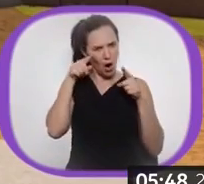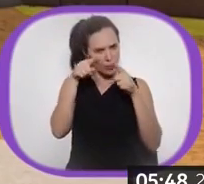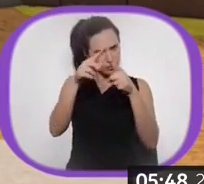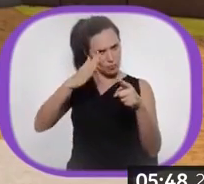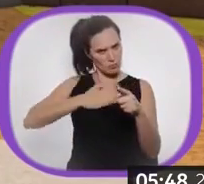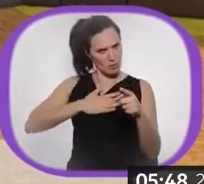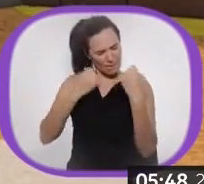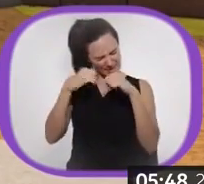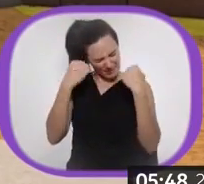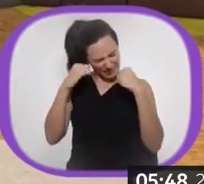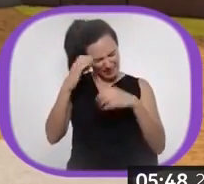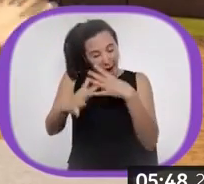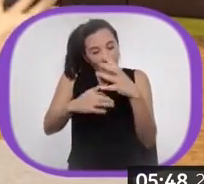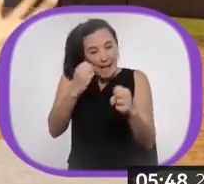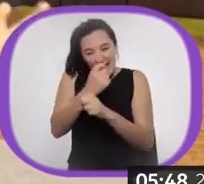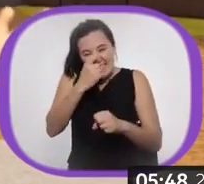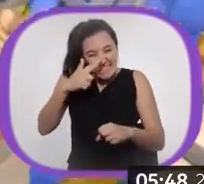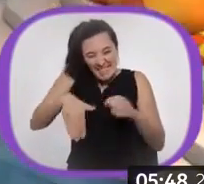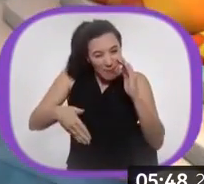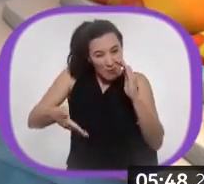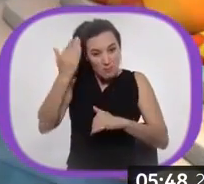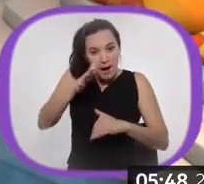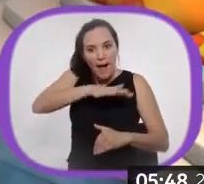el caballero más rápido de Glendragon!